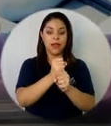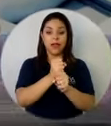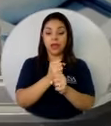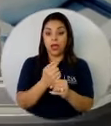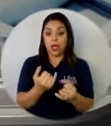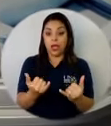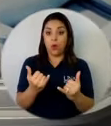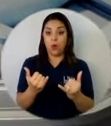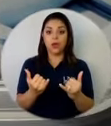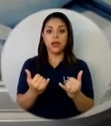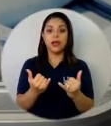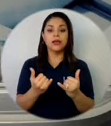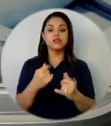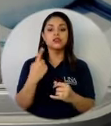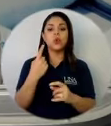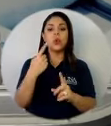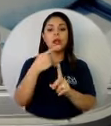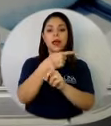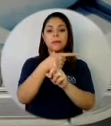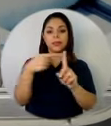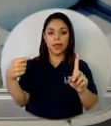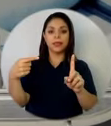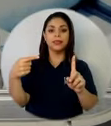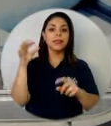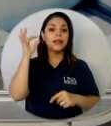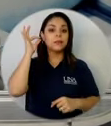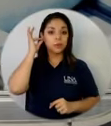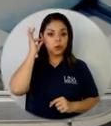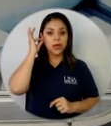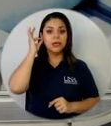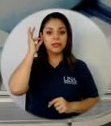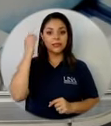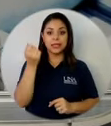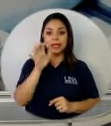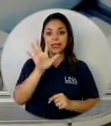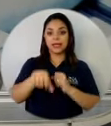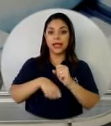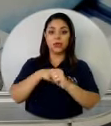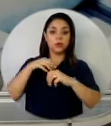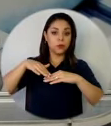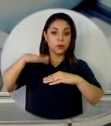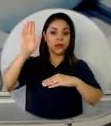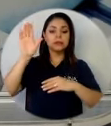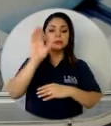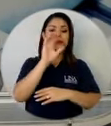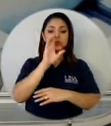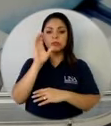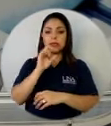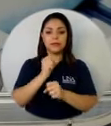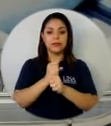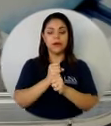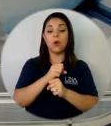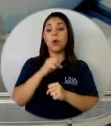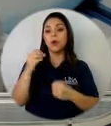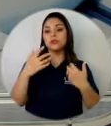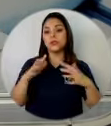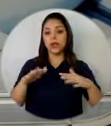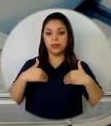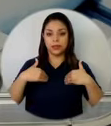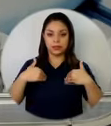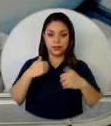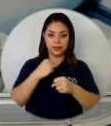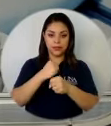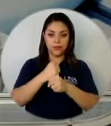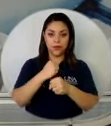de la mitad de las mujeres de 15 años o más buscan trabajo o tienen trabajo. Y eso,